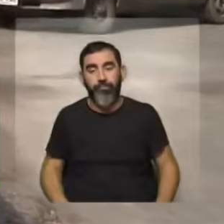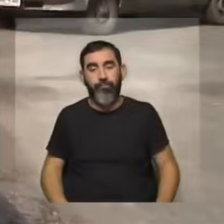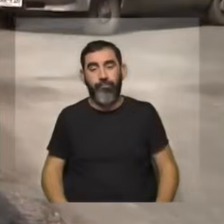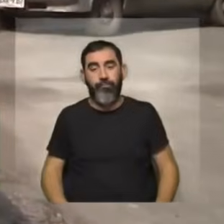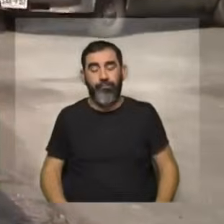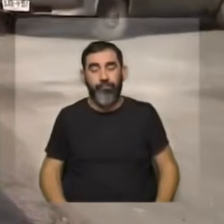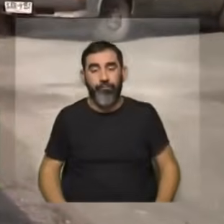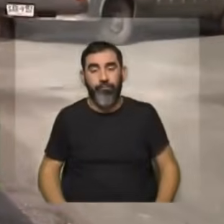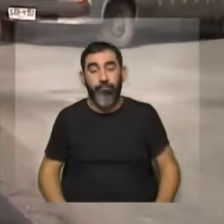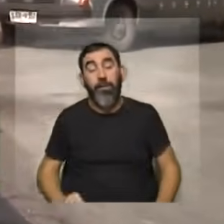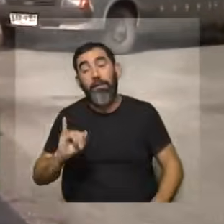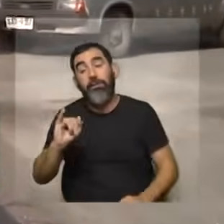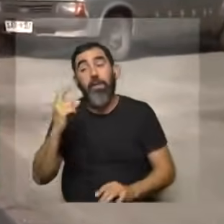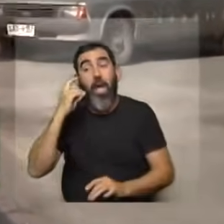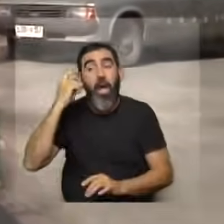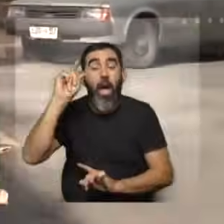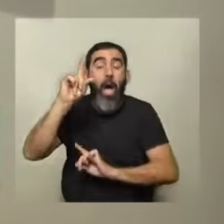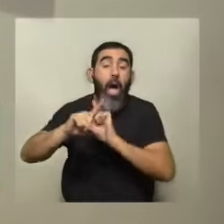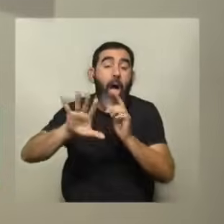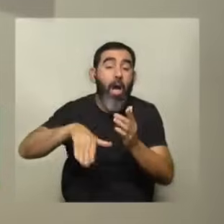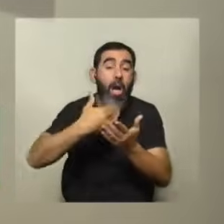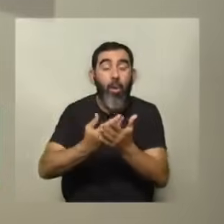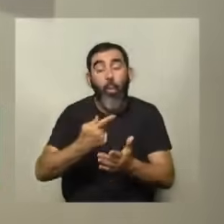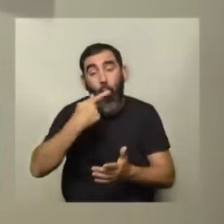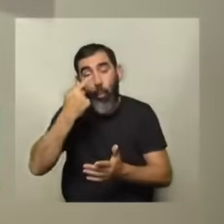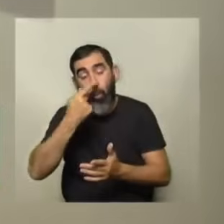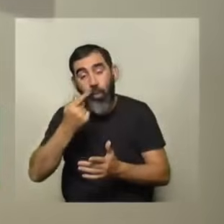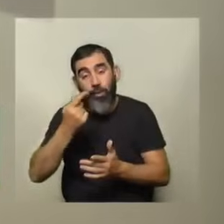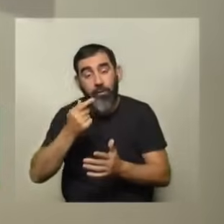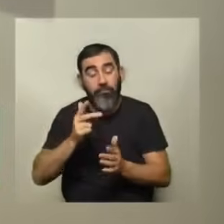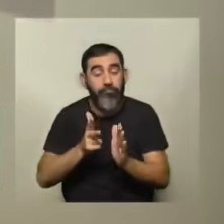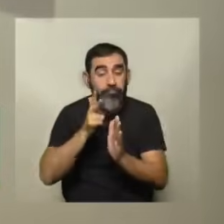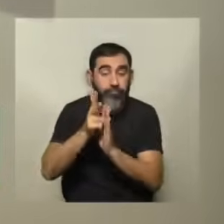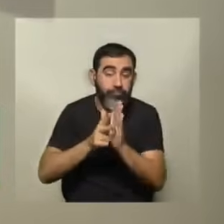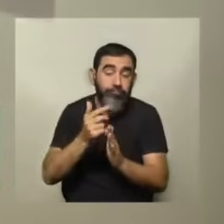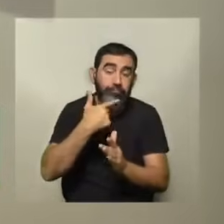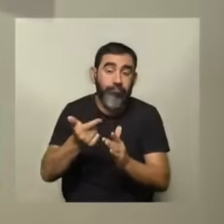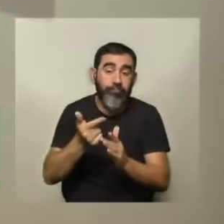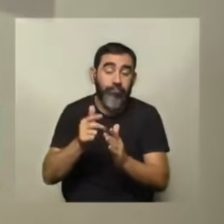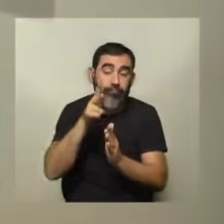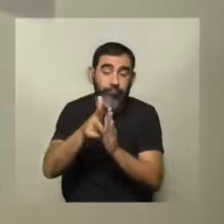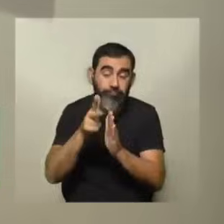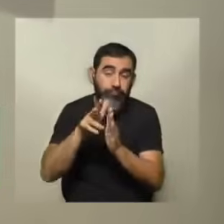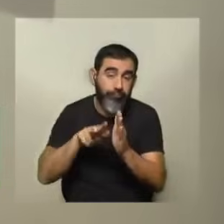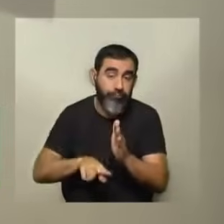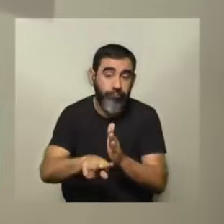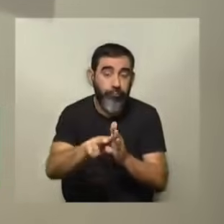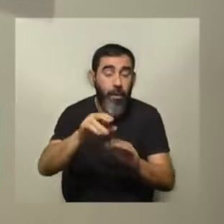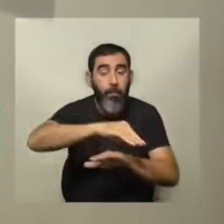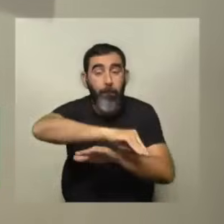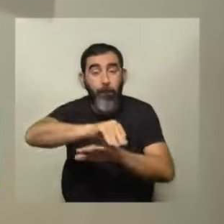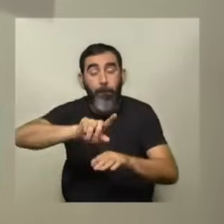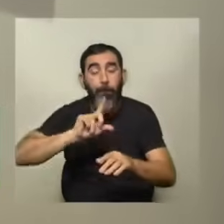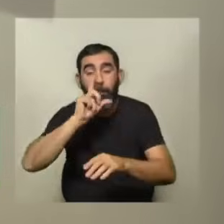ningún llamado. Si existe una iniciativa de interés en transportar vía ferroviaria, sobre todo en el área